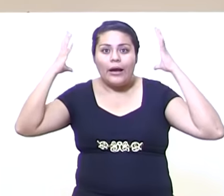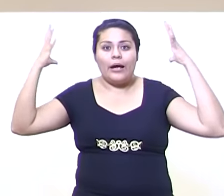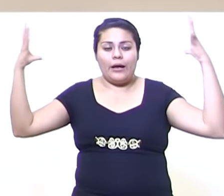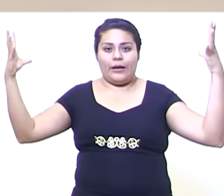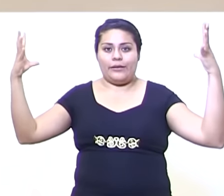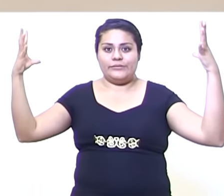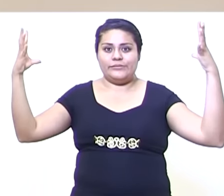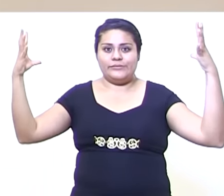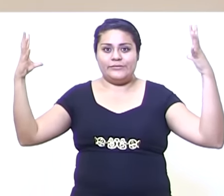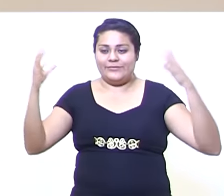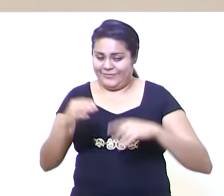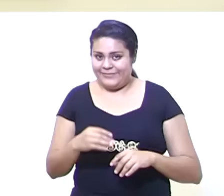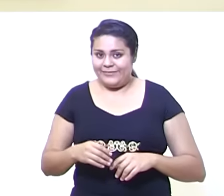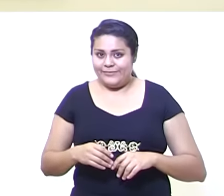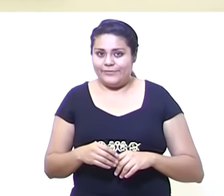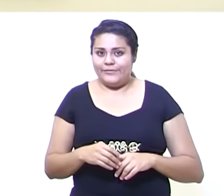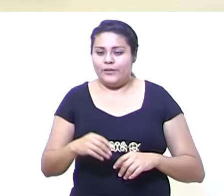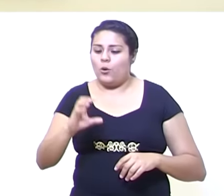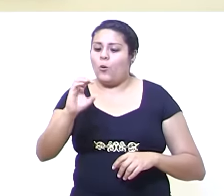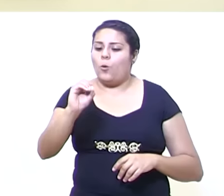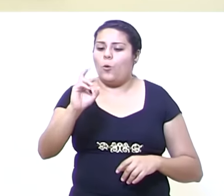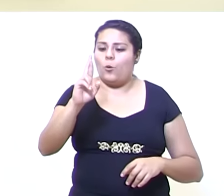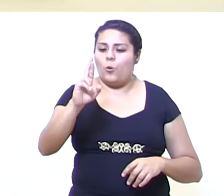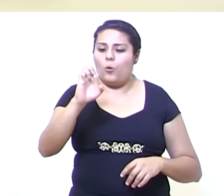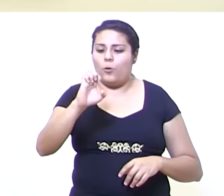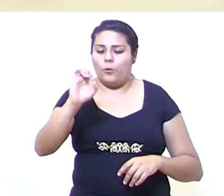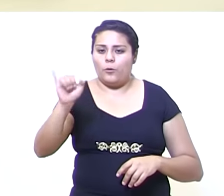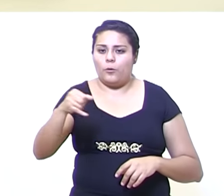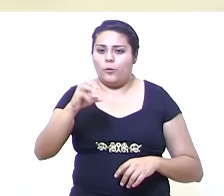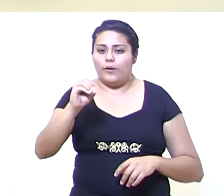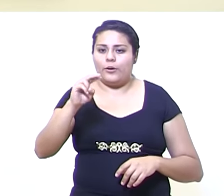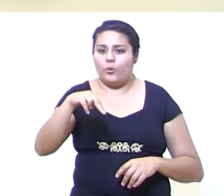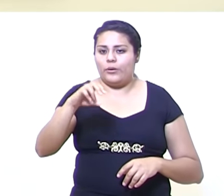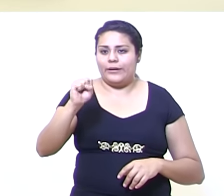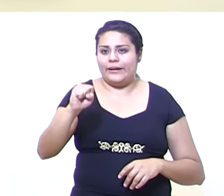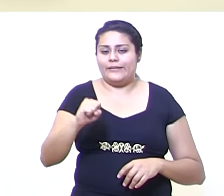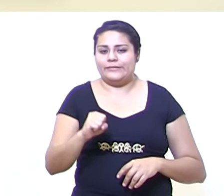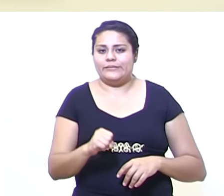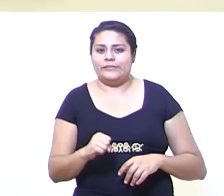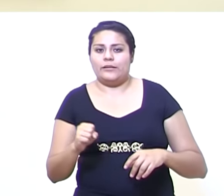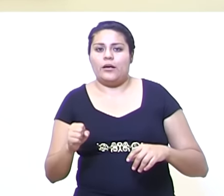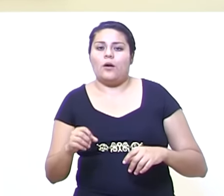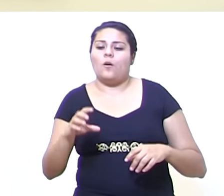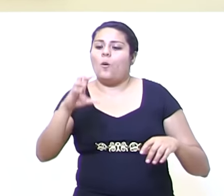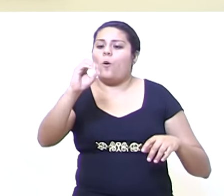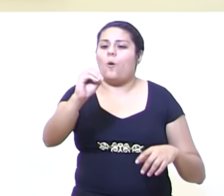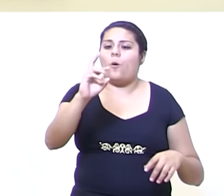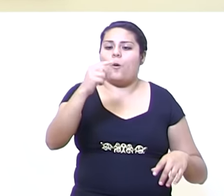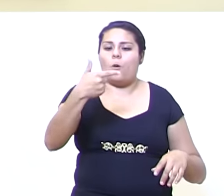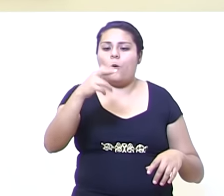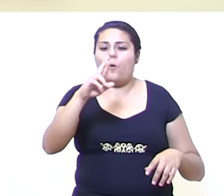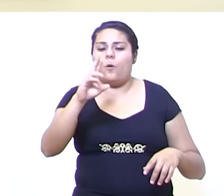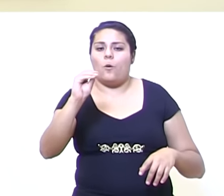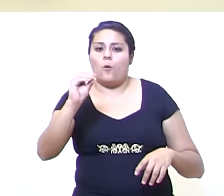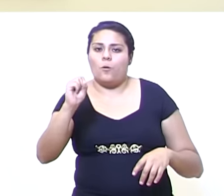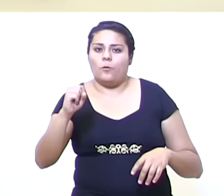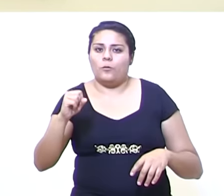Entonces, tenemos las orejas de los ogros orejones.